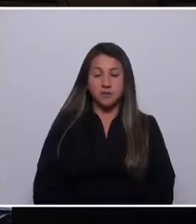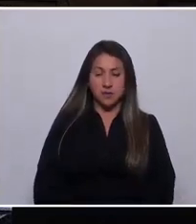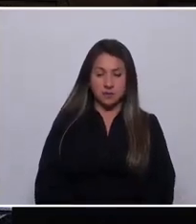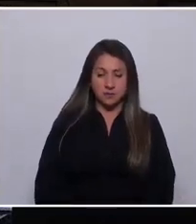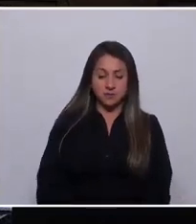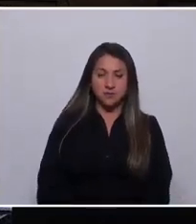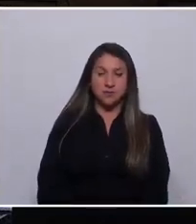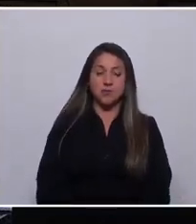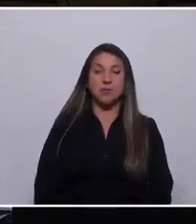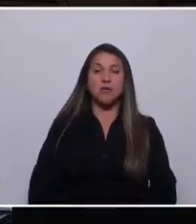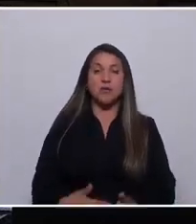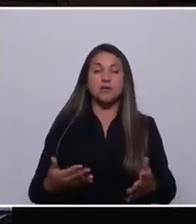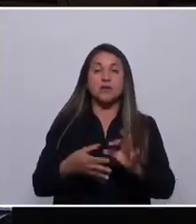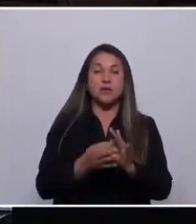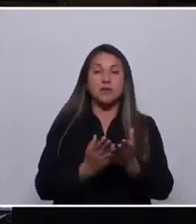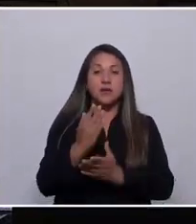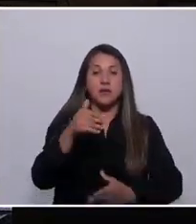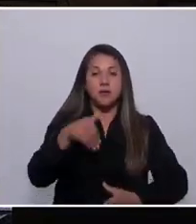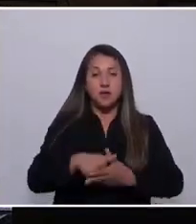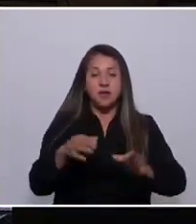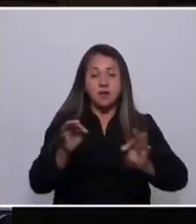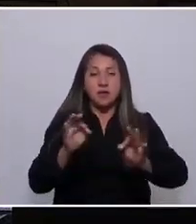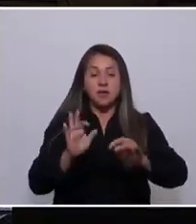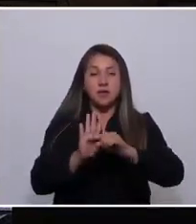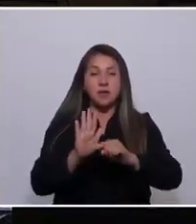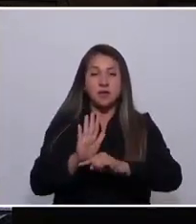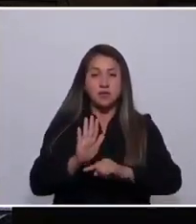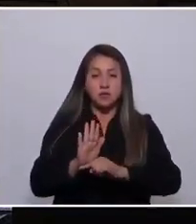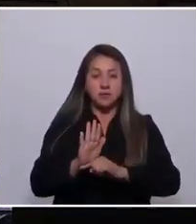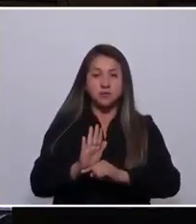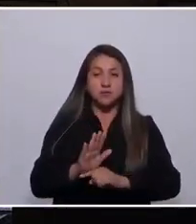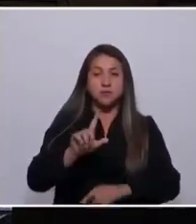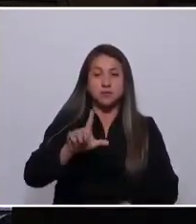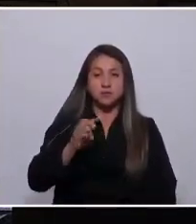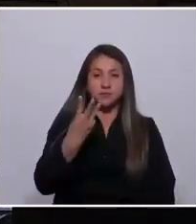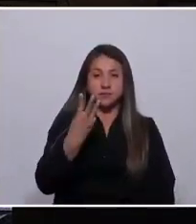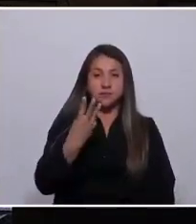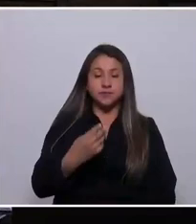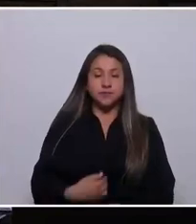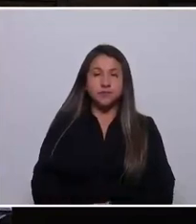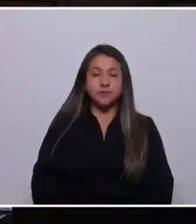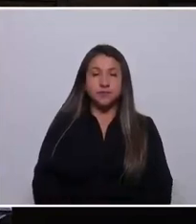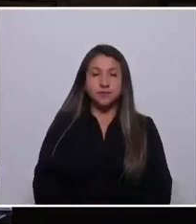Muchas gracias. En votación, la indicación número 73.